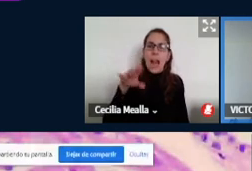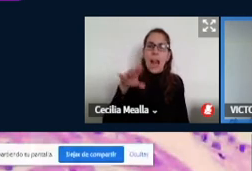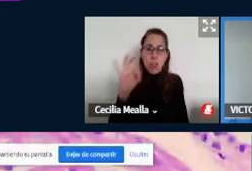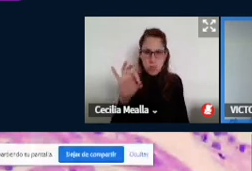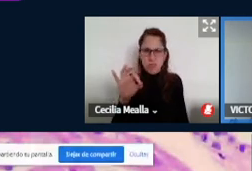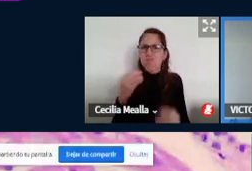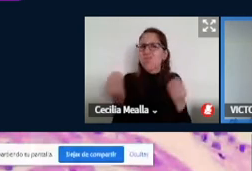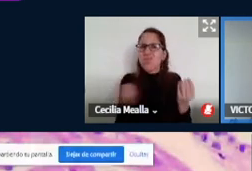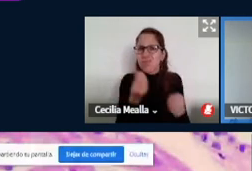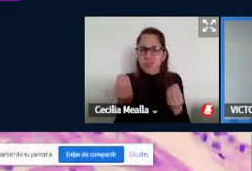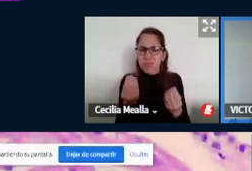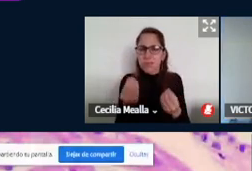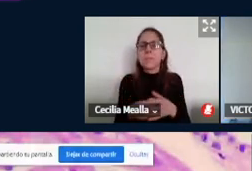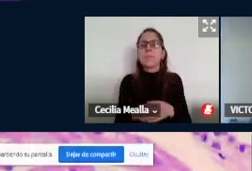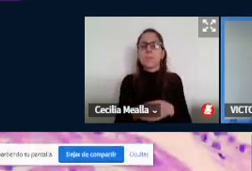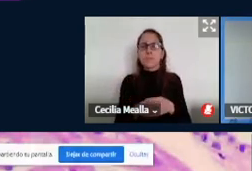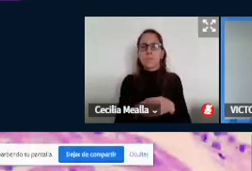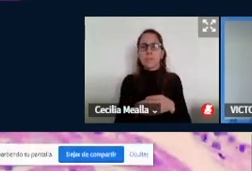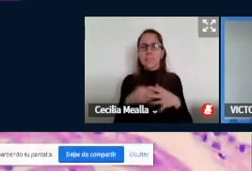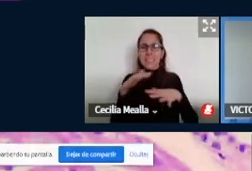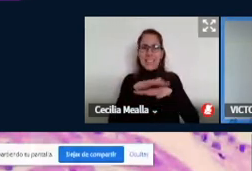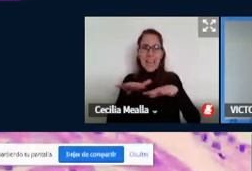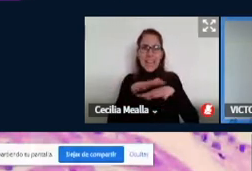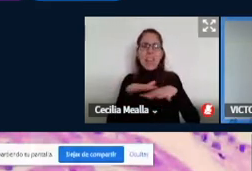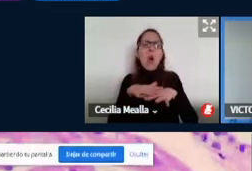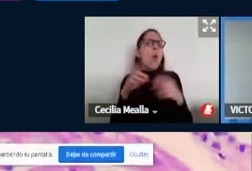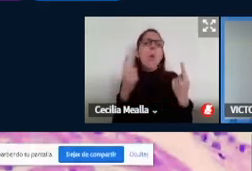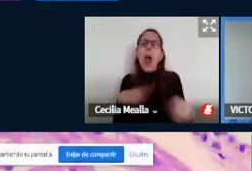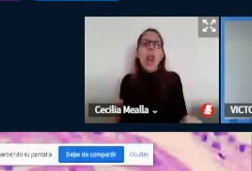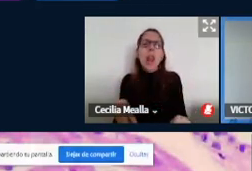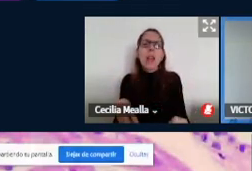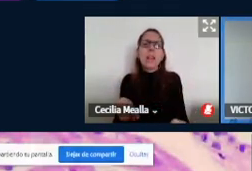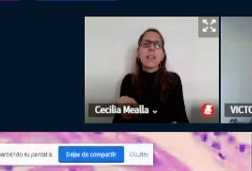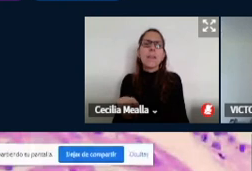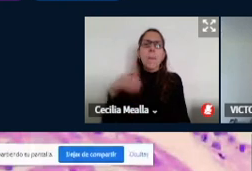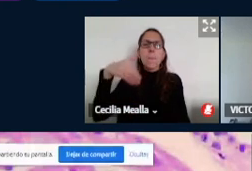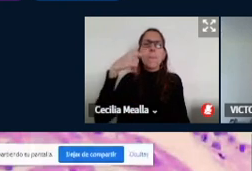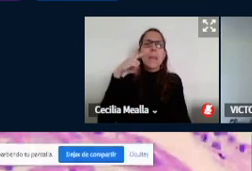compone? De tejido. ¿Qué tipo de tejido? A ver, díganmelo ustedes.